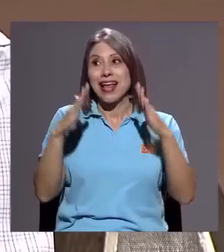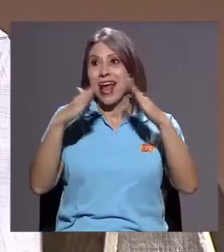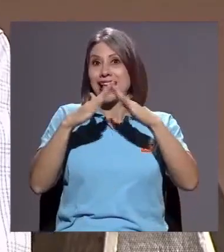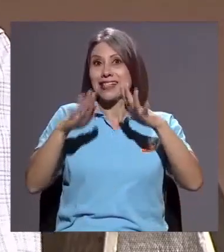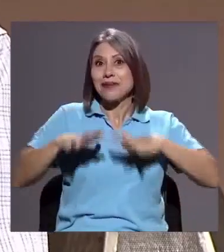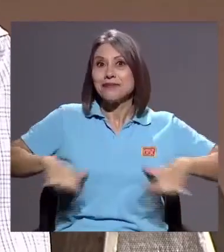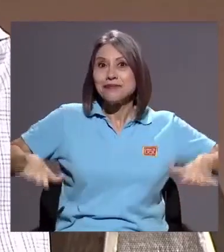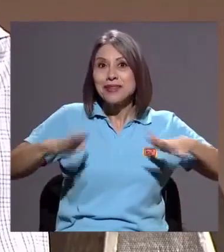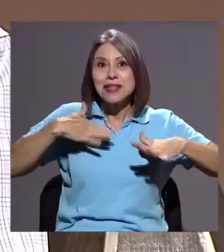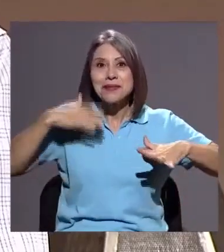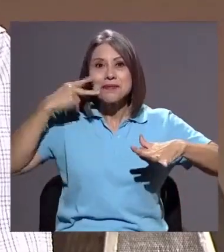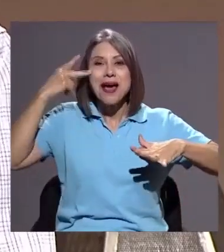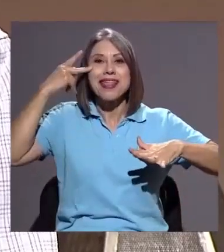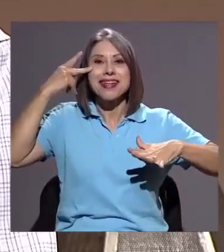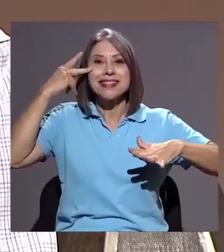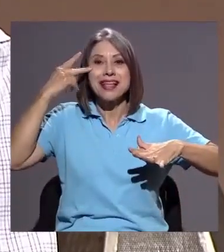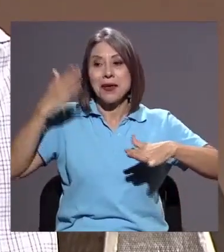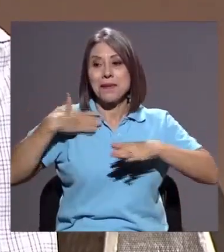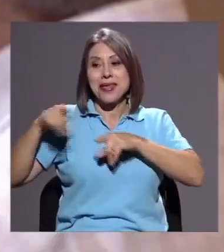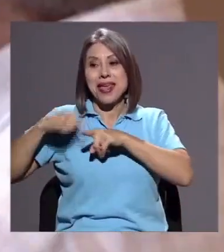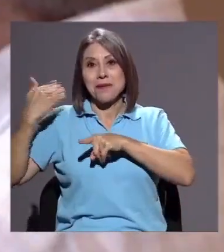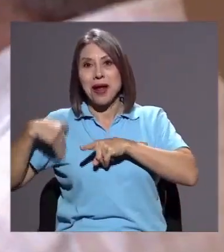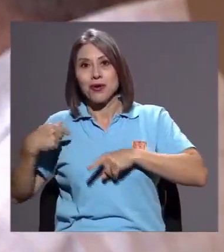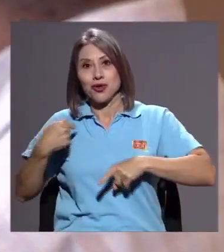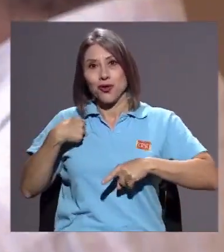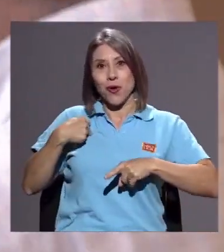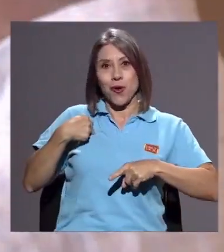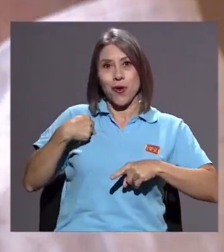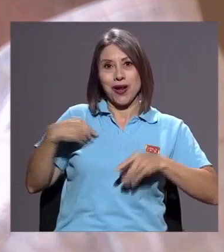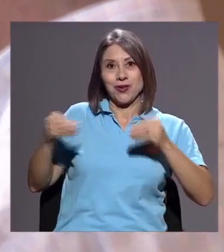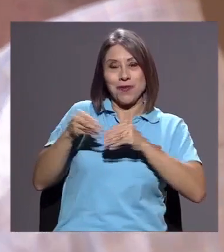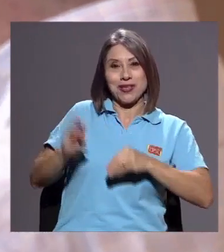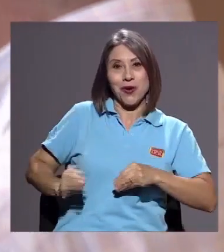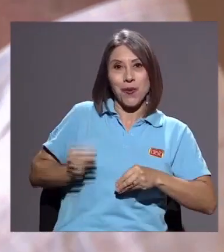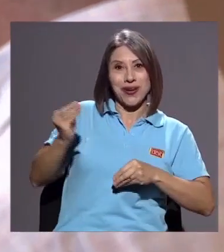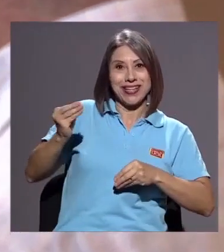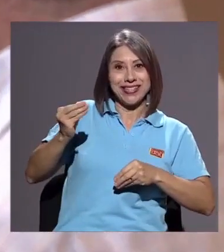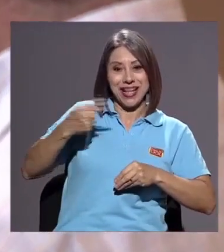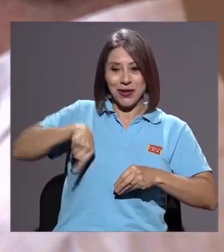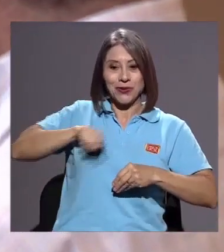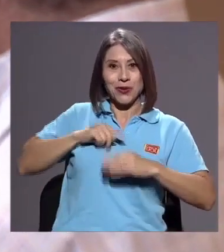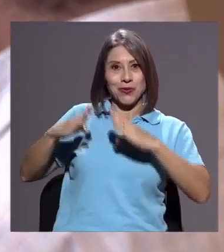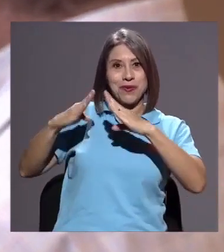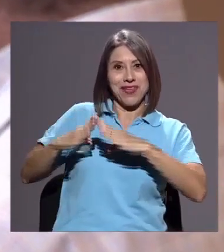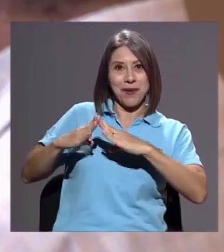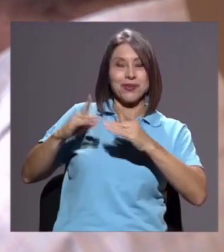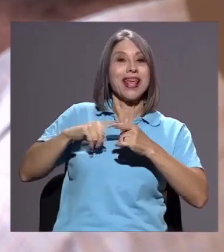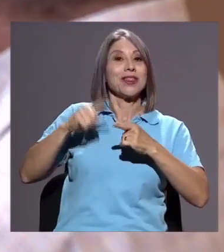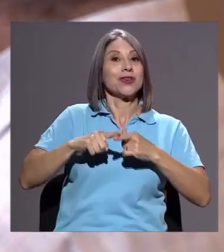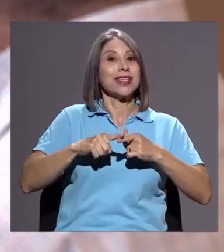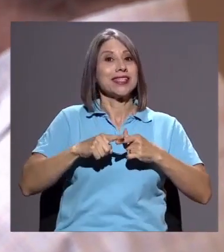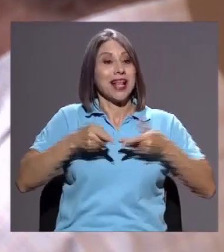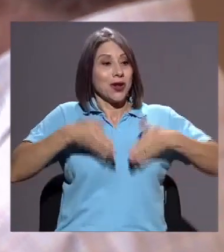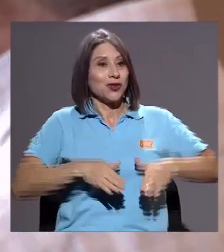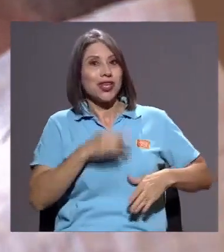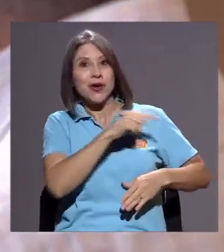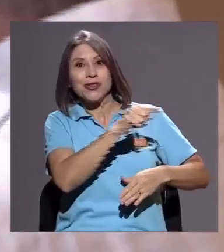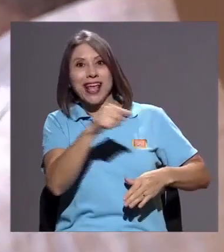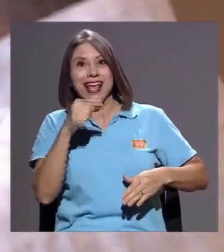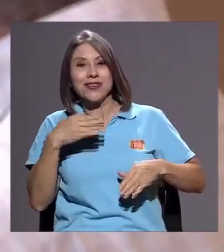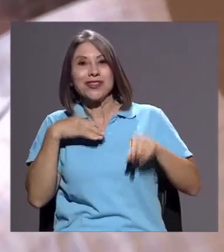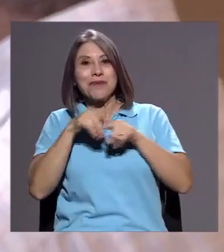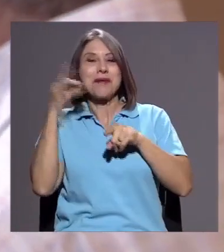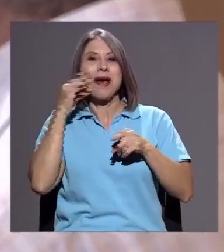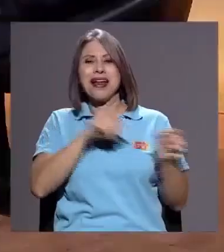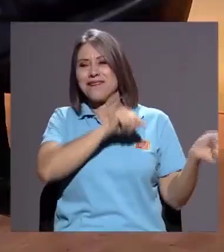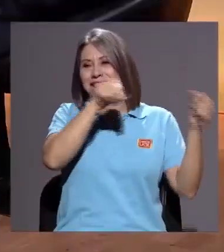mis padres, donde Quincho y yo todavía vivíamos, llegaban mucho los hijos de ellos y de mi hermana, y se hacía muy buen ambiente